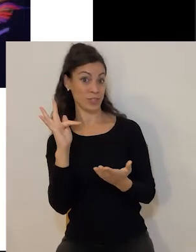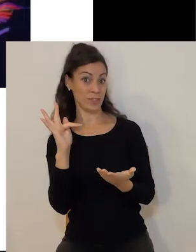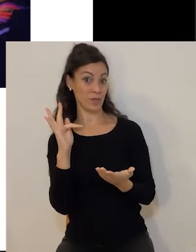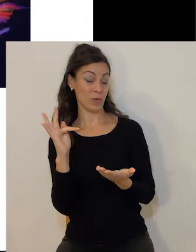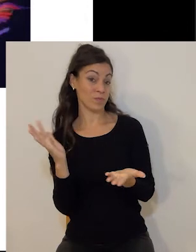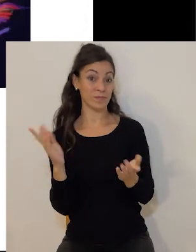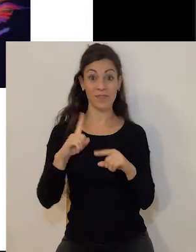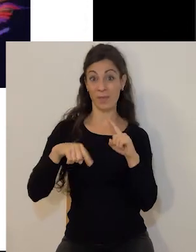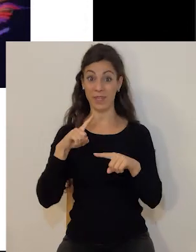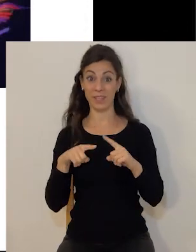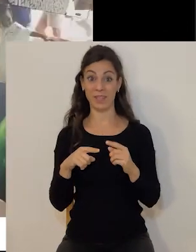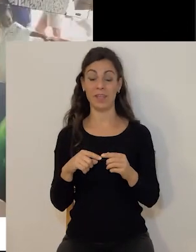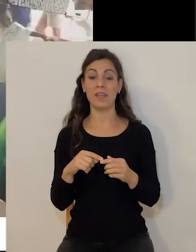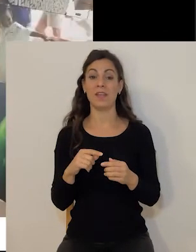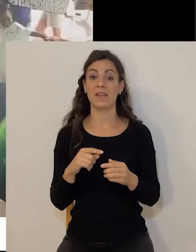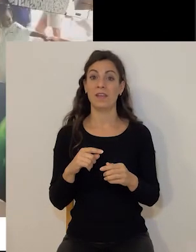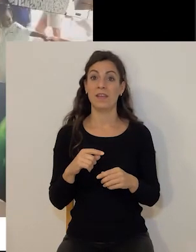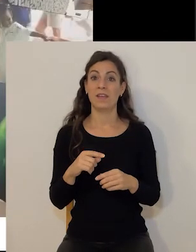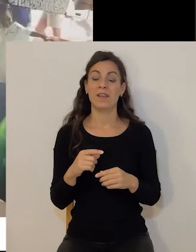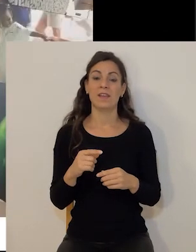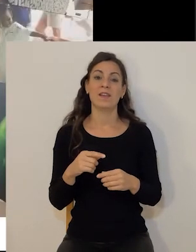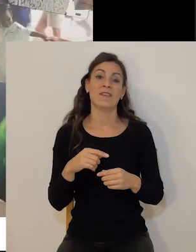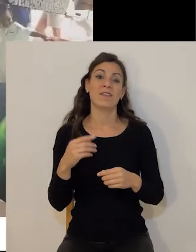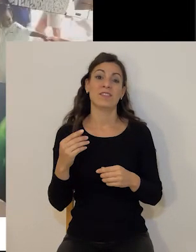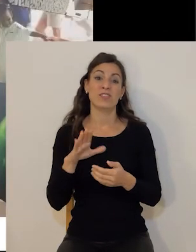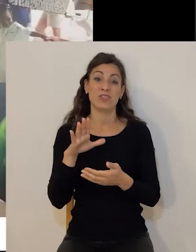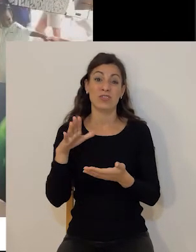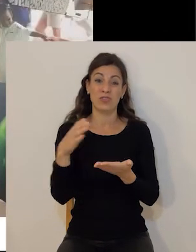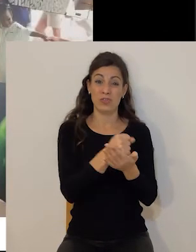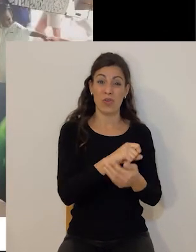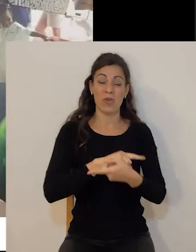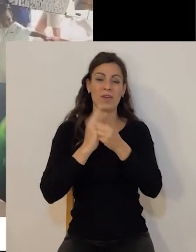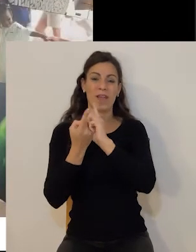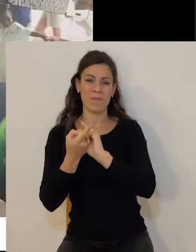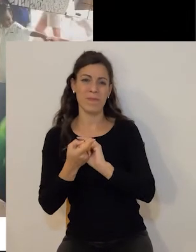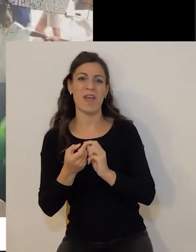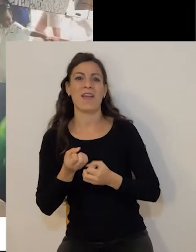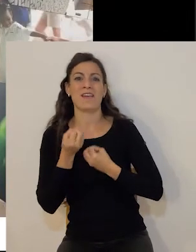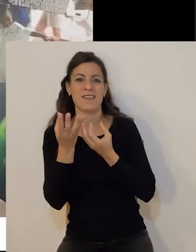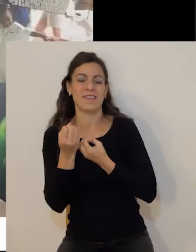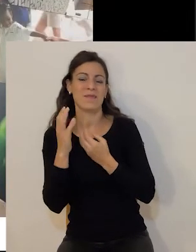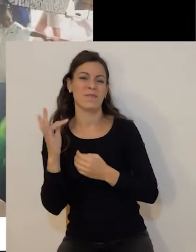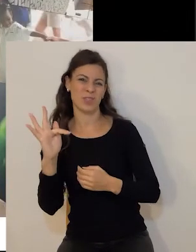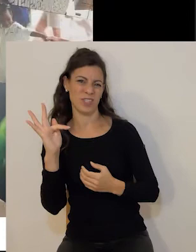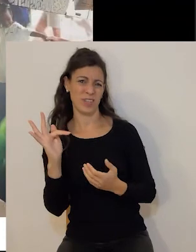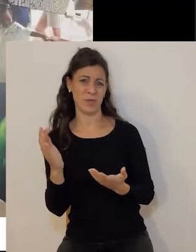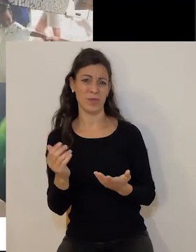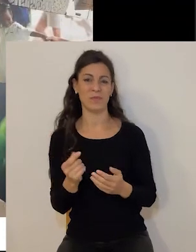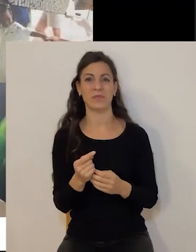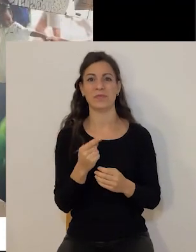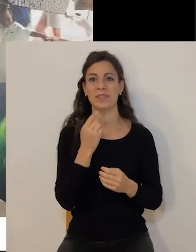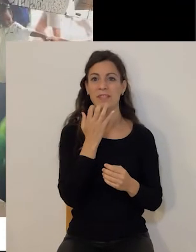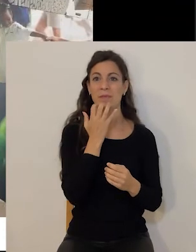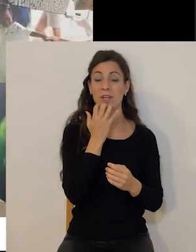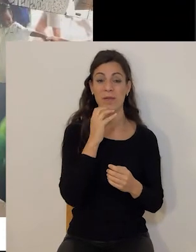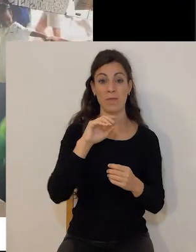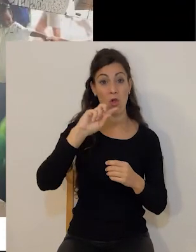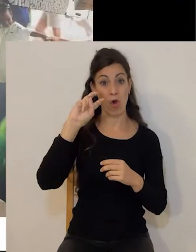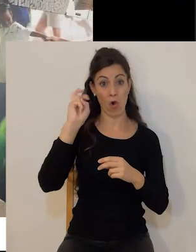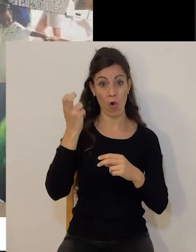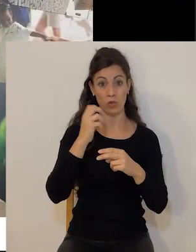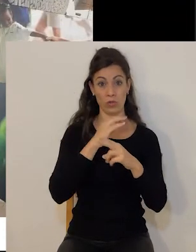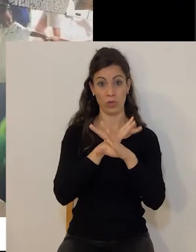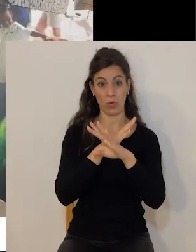volcarlo a una narrativa que sea como más positiva. Sicona es otro ejemplo de juego que no es juego,